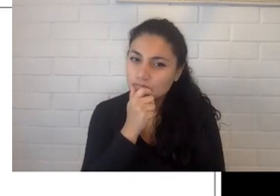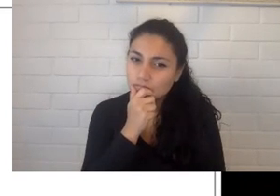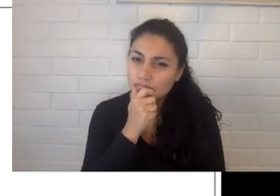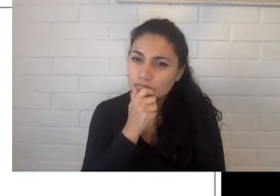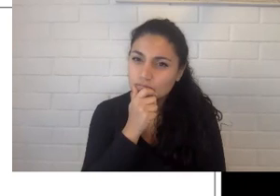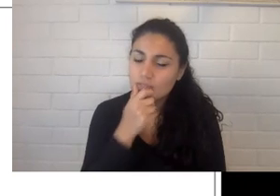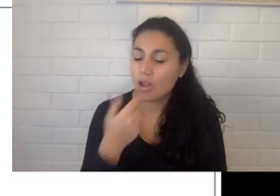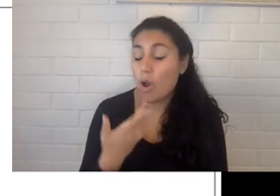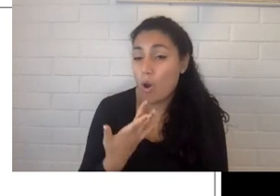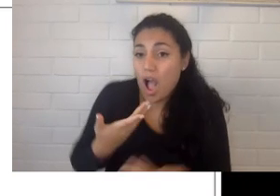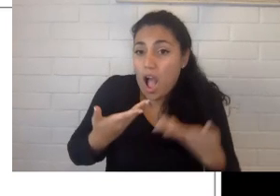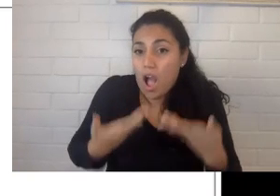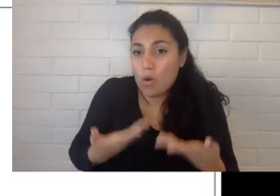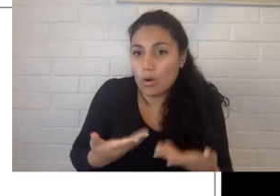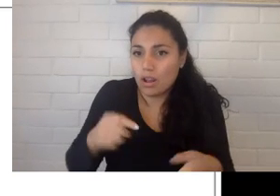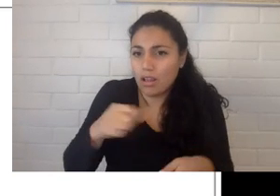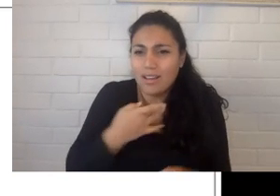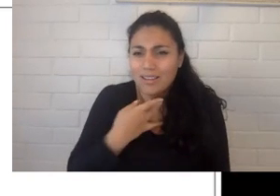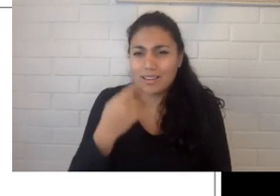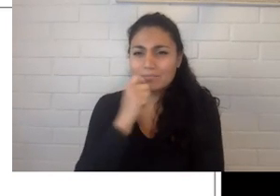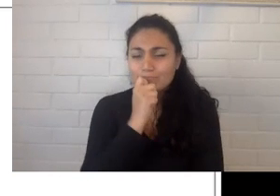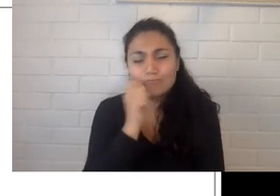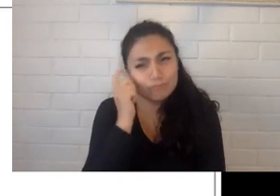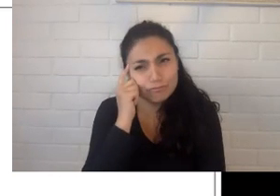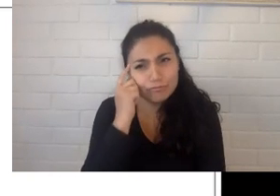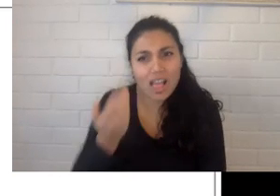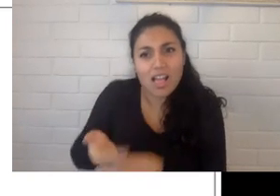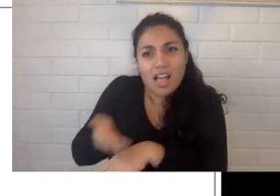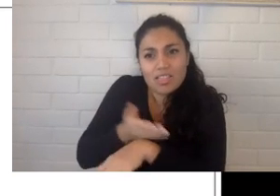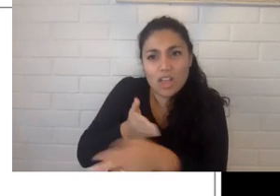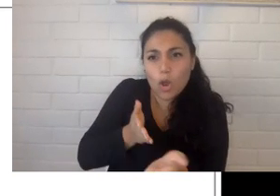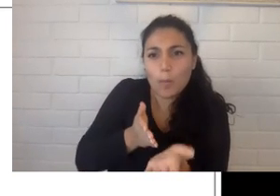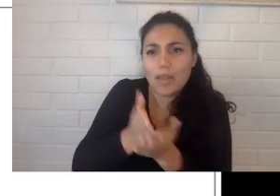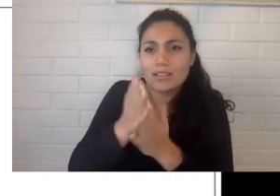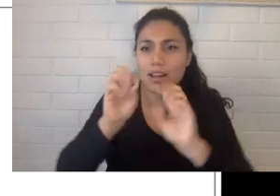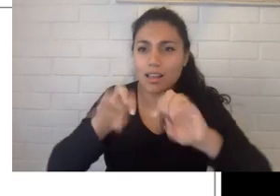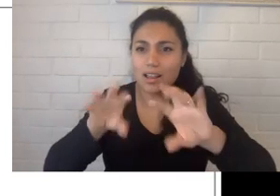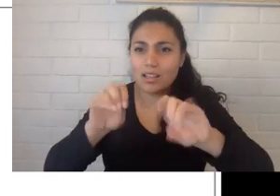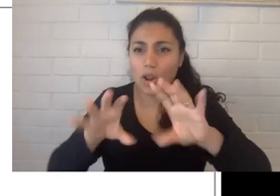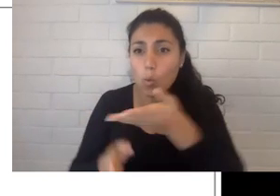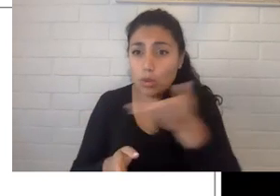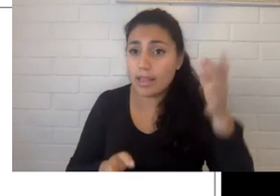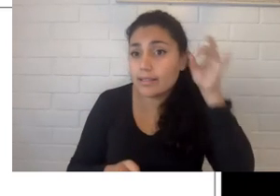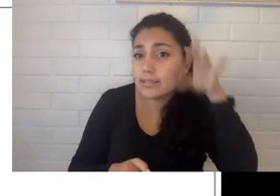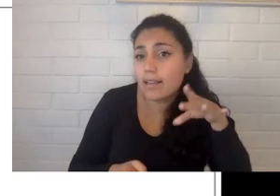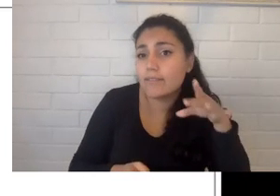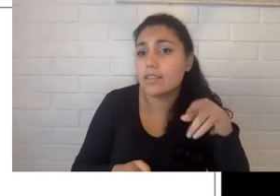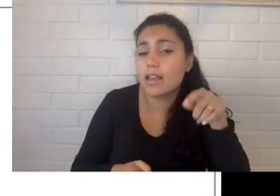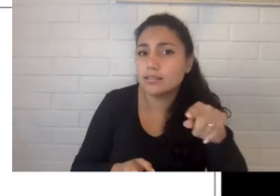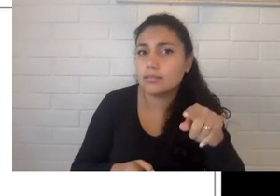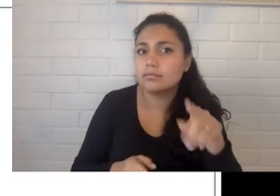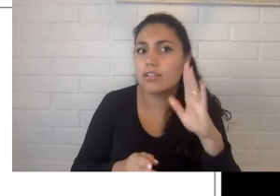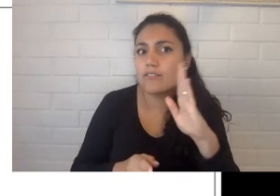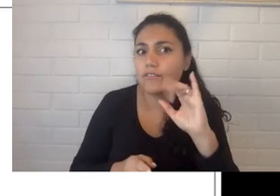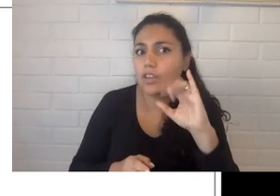qué habrán pensado ahora, antes de que comenzáramos las clases, cuando ya sabían que les tocaba esta asignatura? ¿Qué